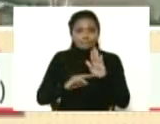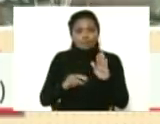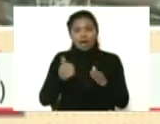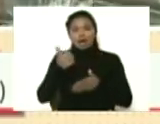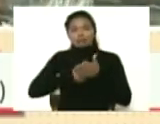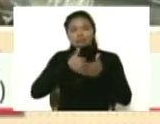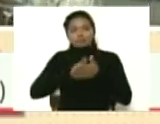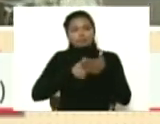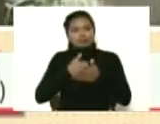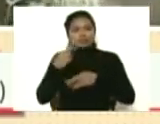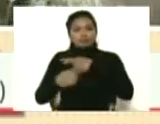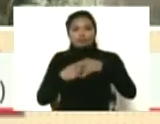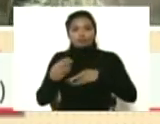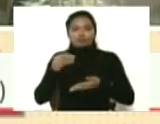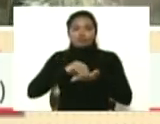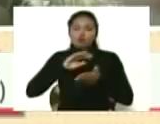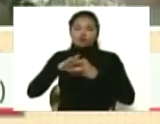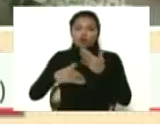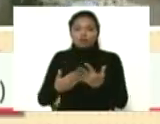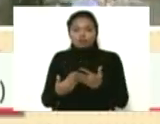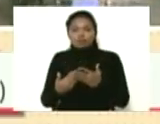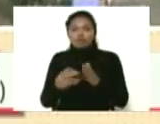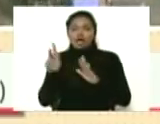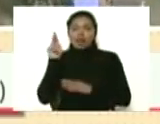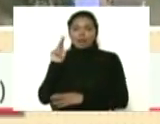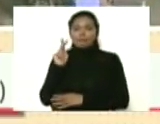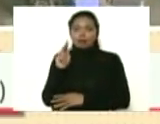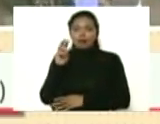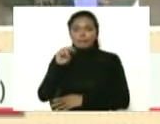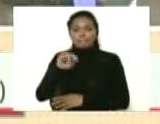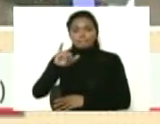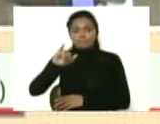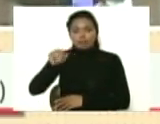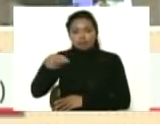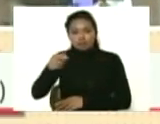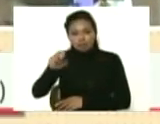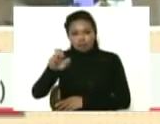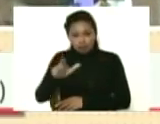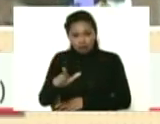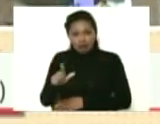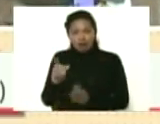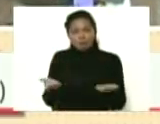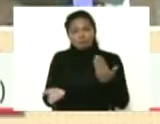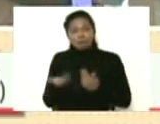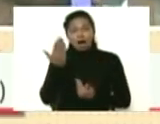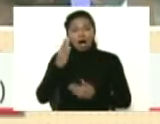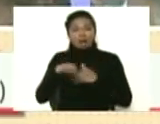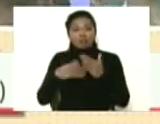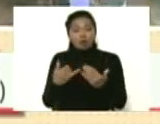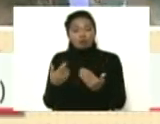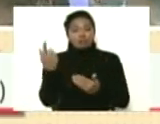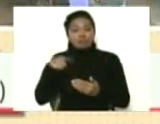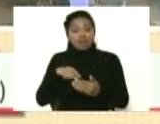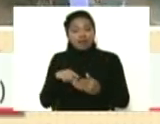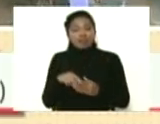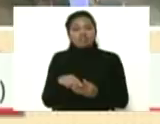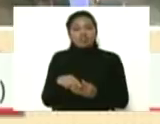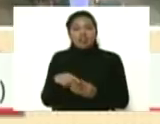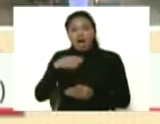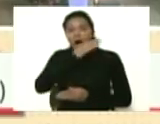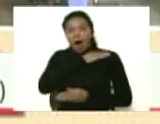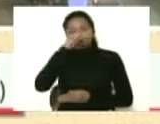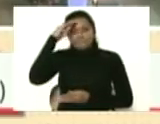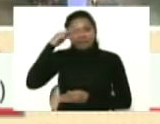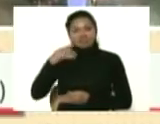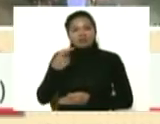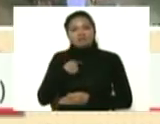resistencia revolucionaria aplicado a la parroquia Miguel Peña y todo el levantamiento que se tiene de la Milicia Nacional Bolivariana. Pero